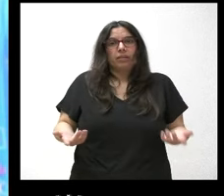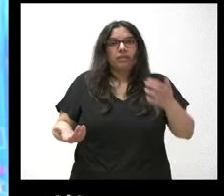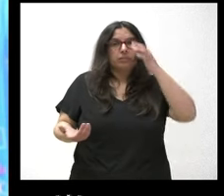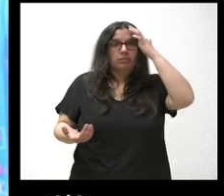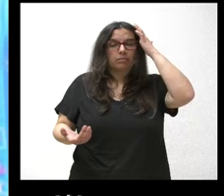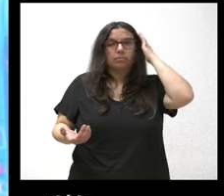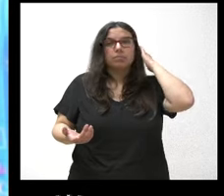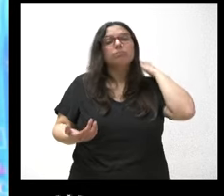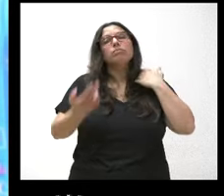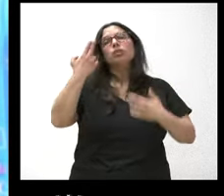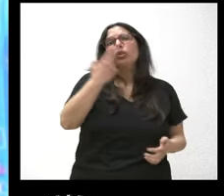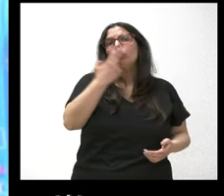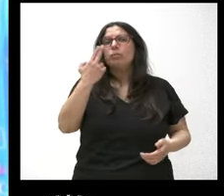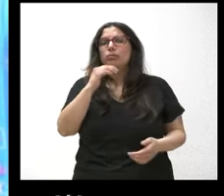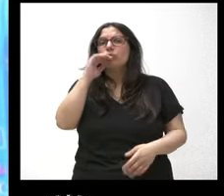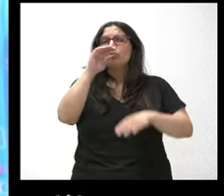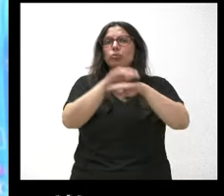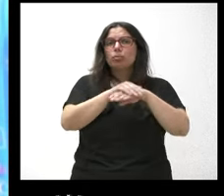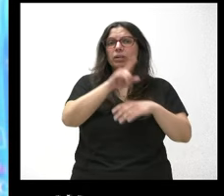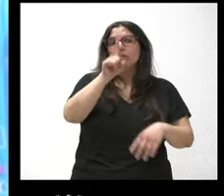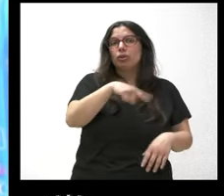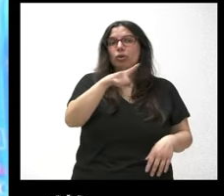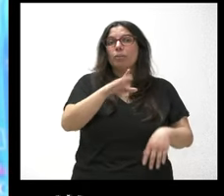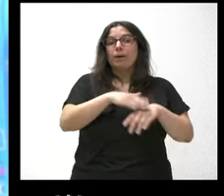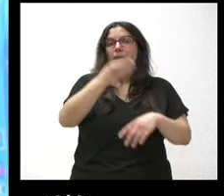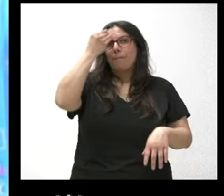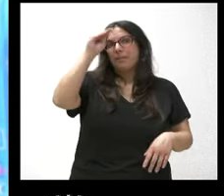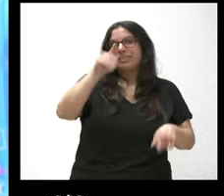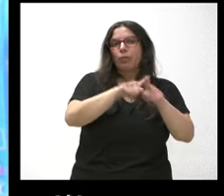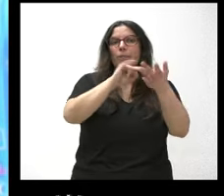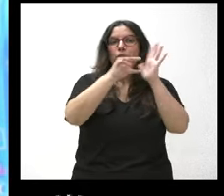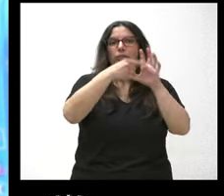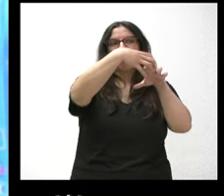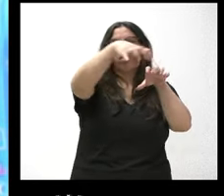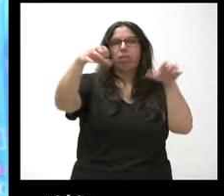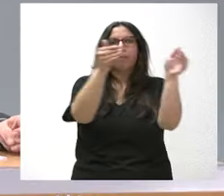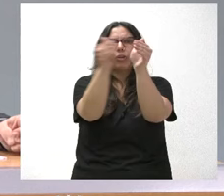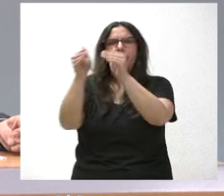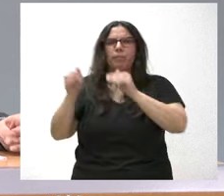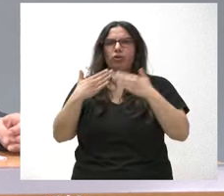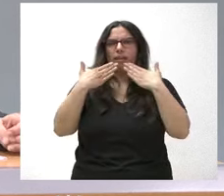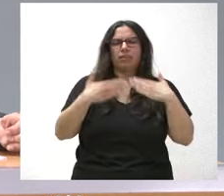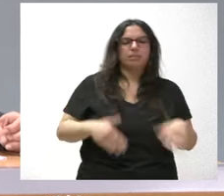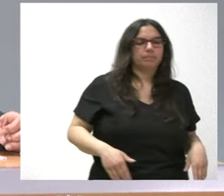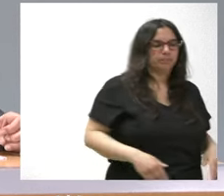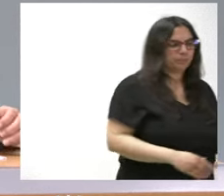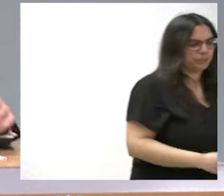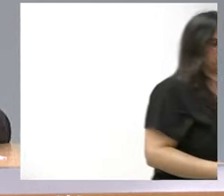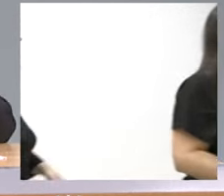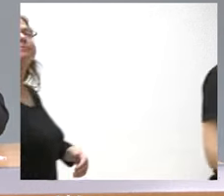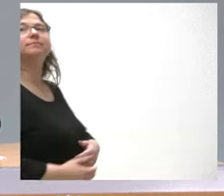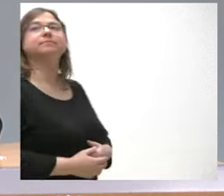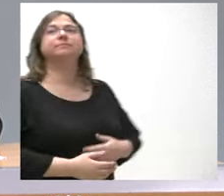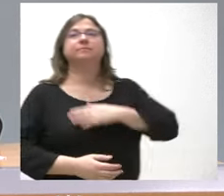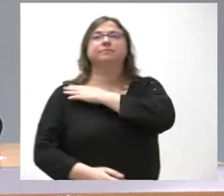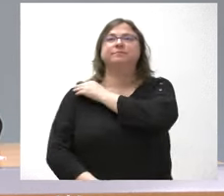cumplido su compromiso la Junta de tener en cuenta el troceamiento de este tipo de proyectos? Gracias. Sí, empiezo yo, si quieres, y